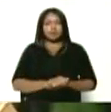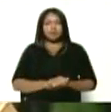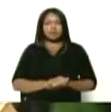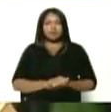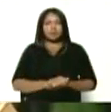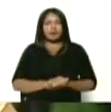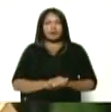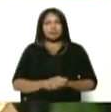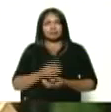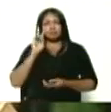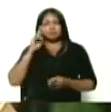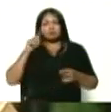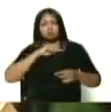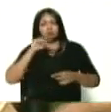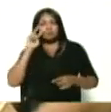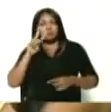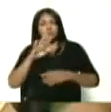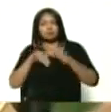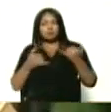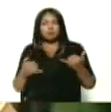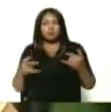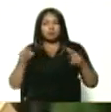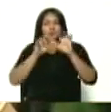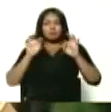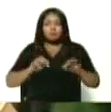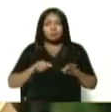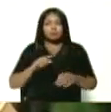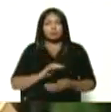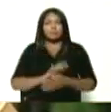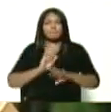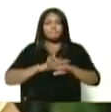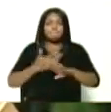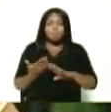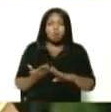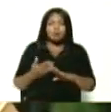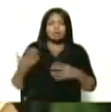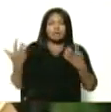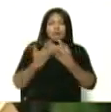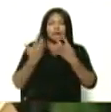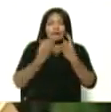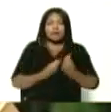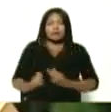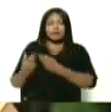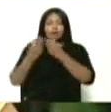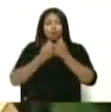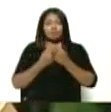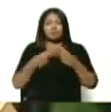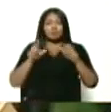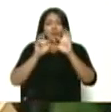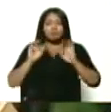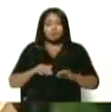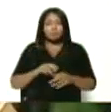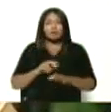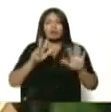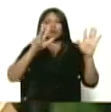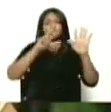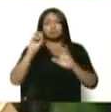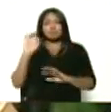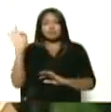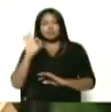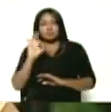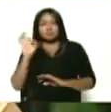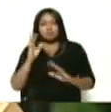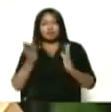los jóvenes estudiantes nos hemos visto maltratados porque gracias a la guerra económica no se respeta el 80%